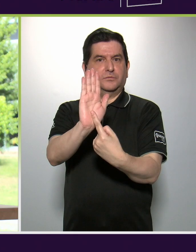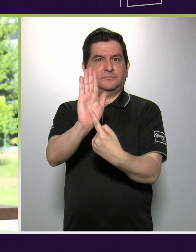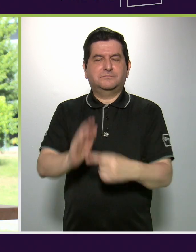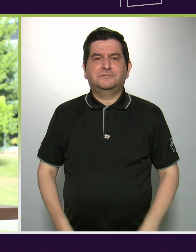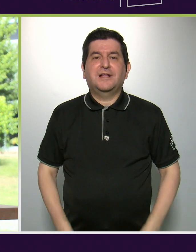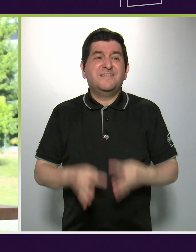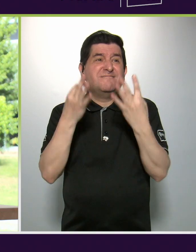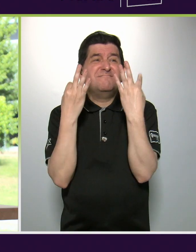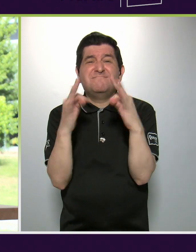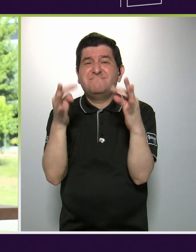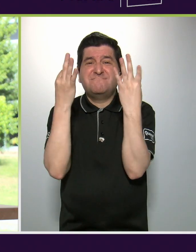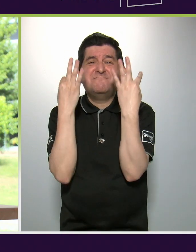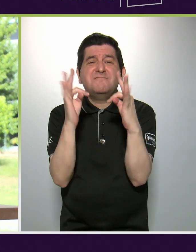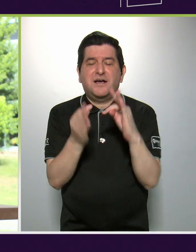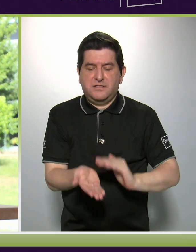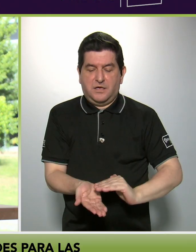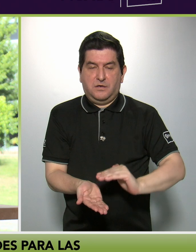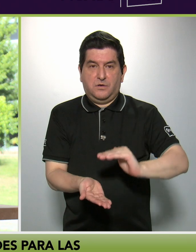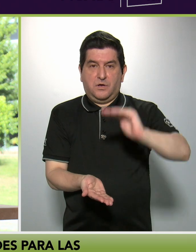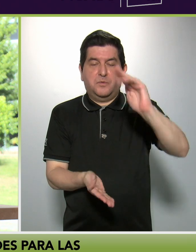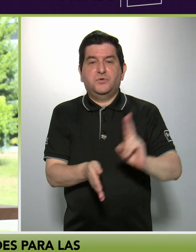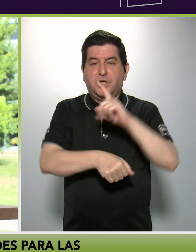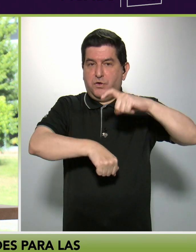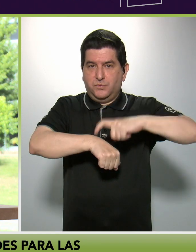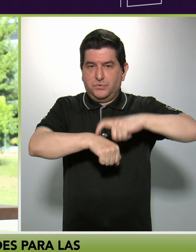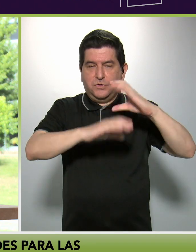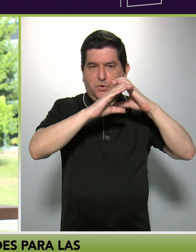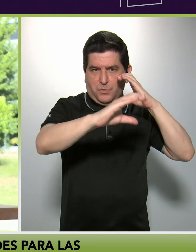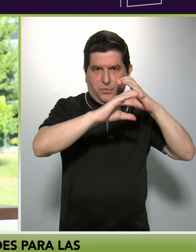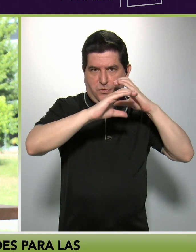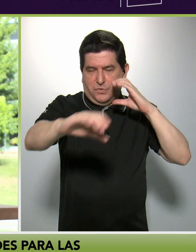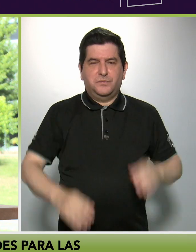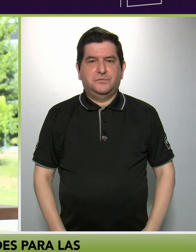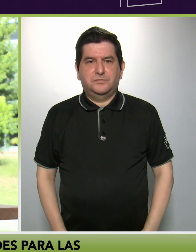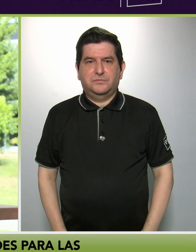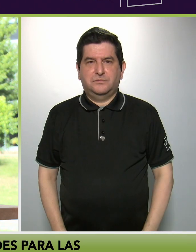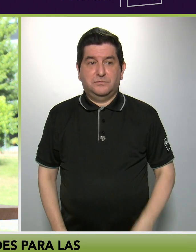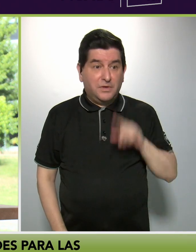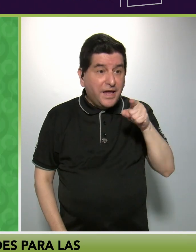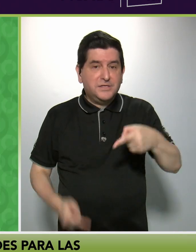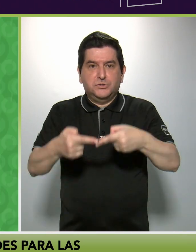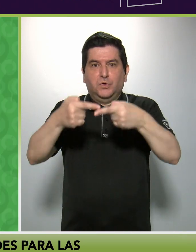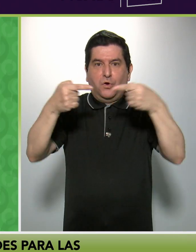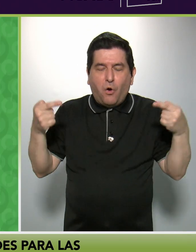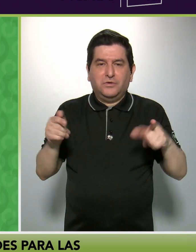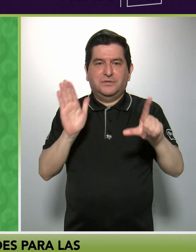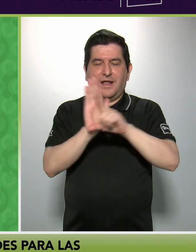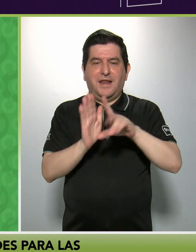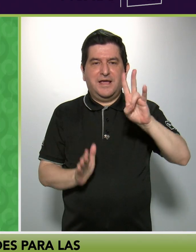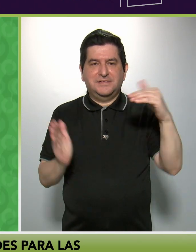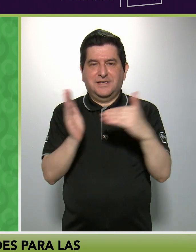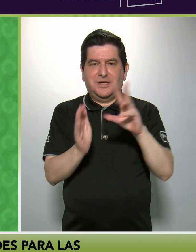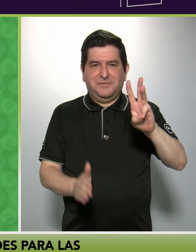los autobuses y esto va en contra de la ley 7600, ¿verdad? Amparada por la Convención Internacional de los Derechos de